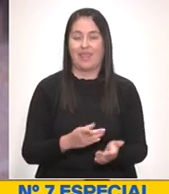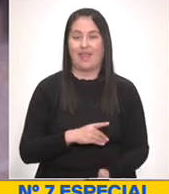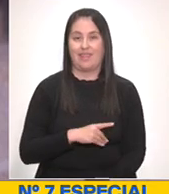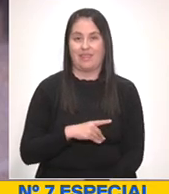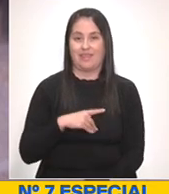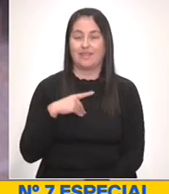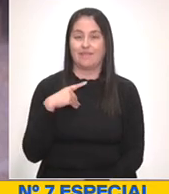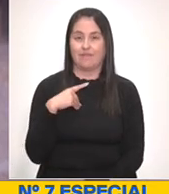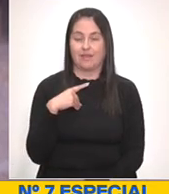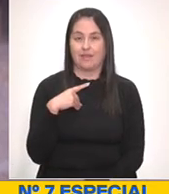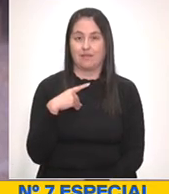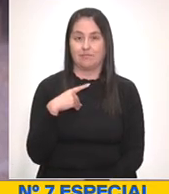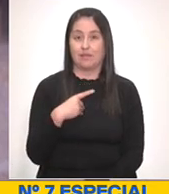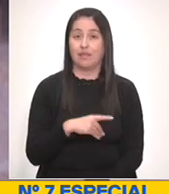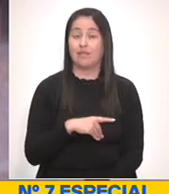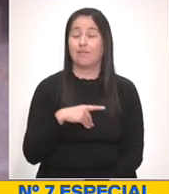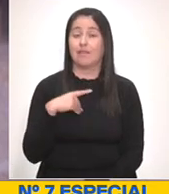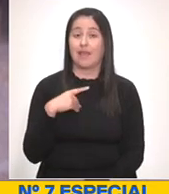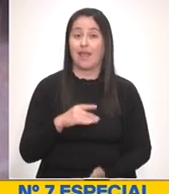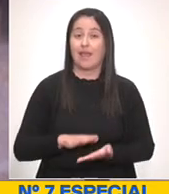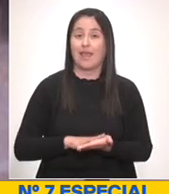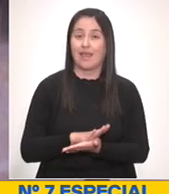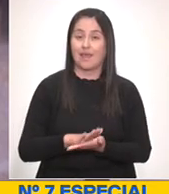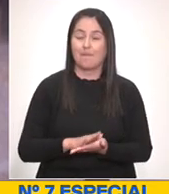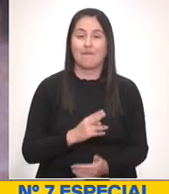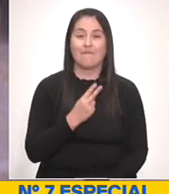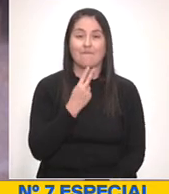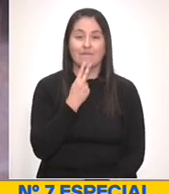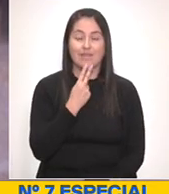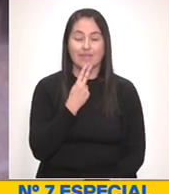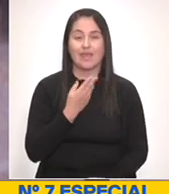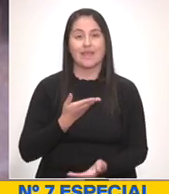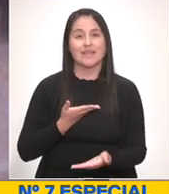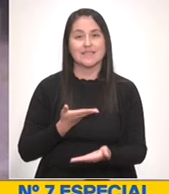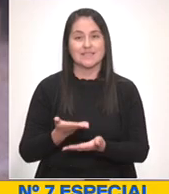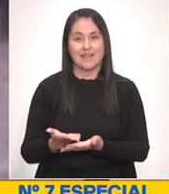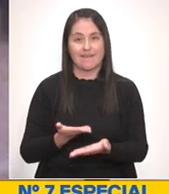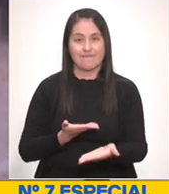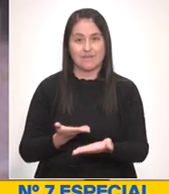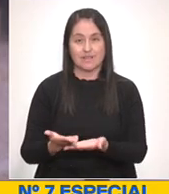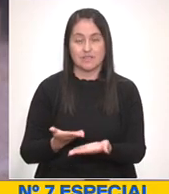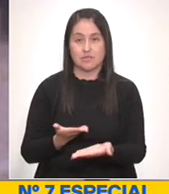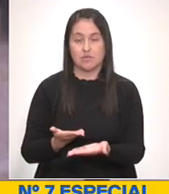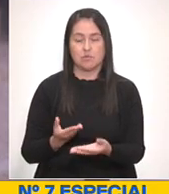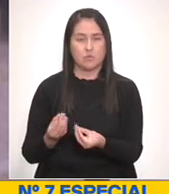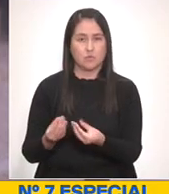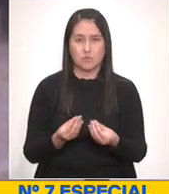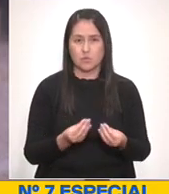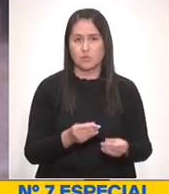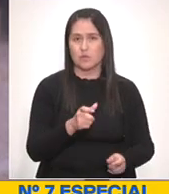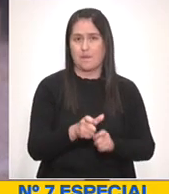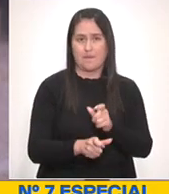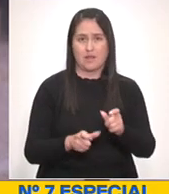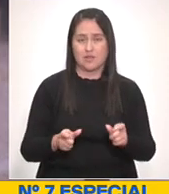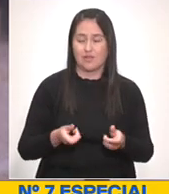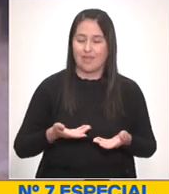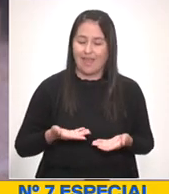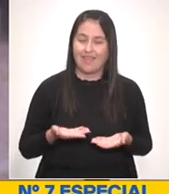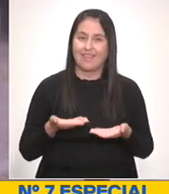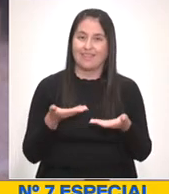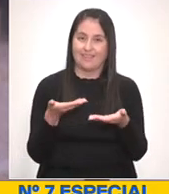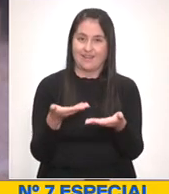dignificar El ejemplo de vida y de servicio que tantas personas han entregado